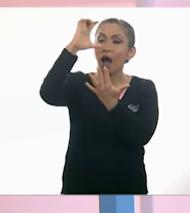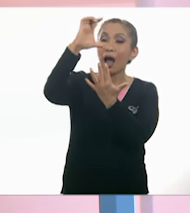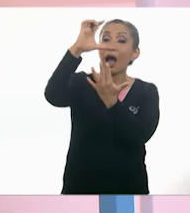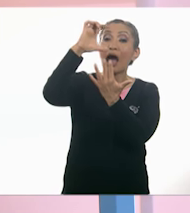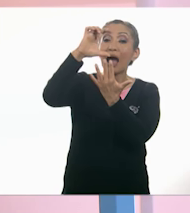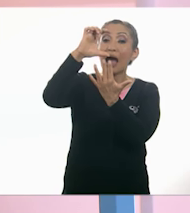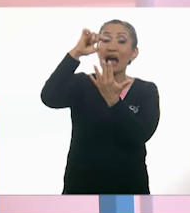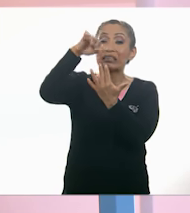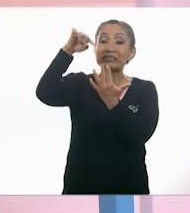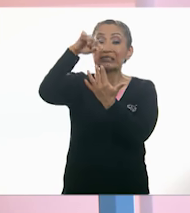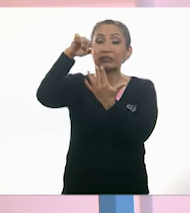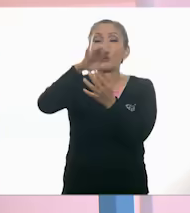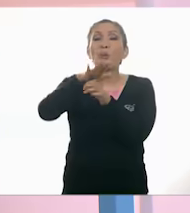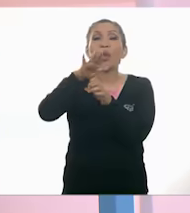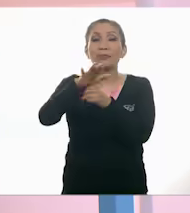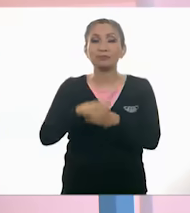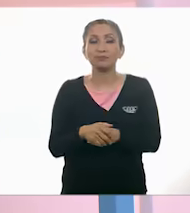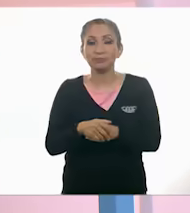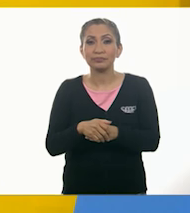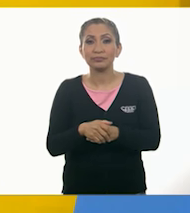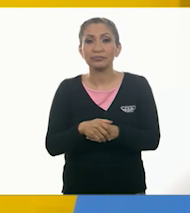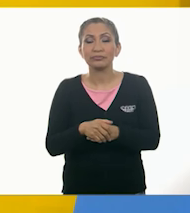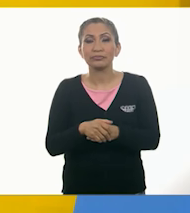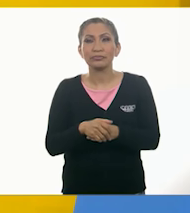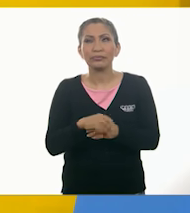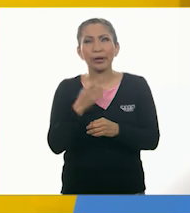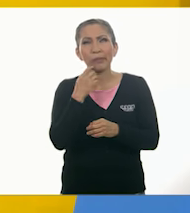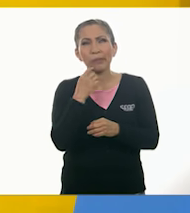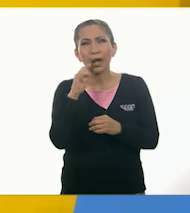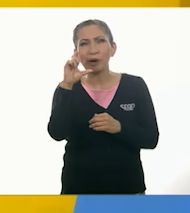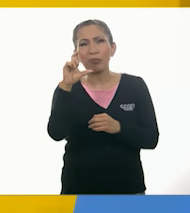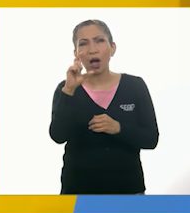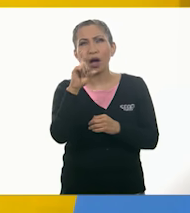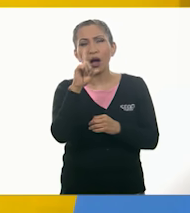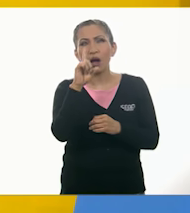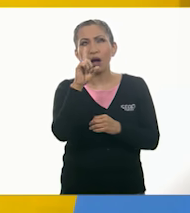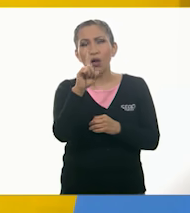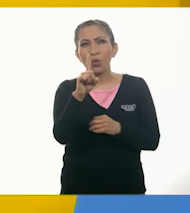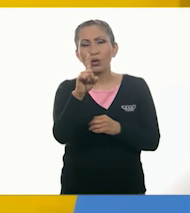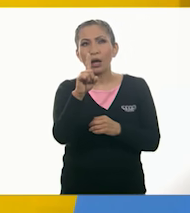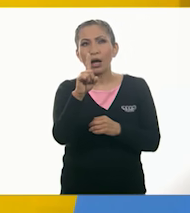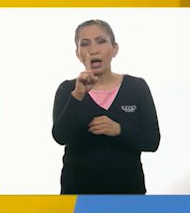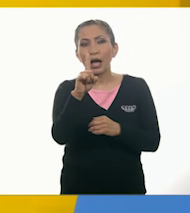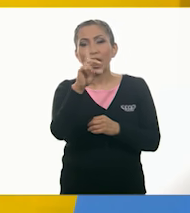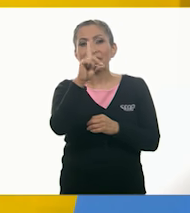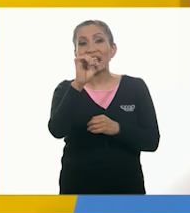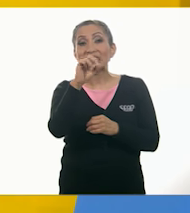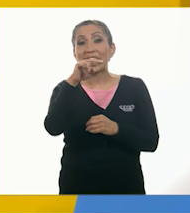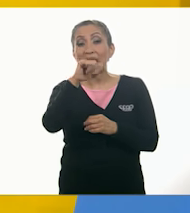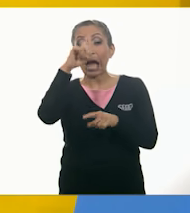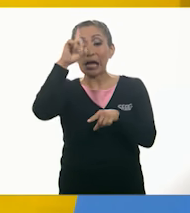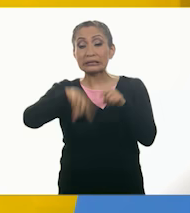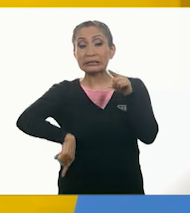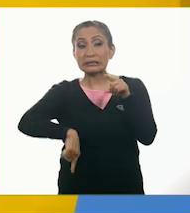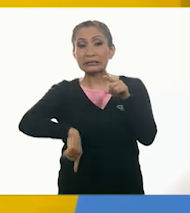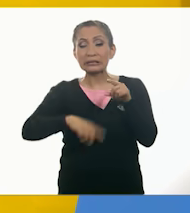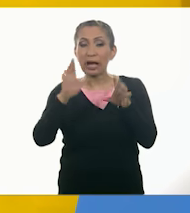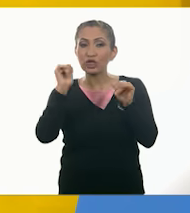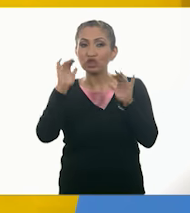de arriba. O sea, que es una unidad de decena menos.